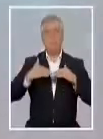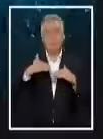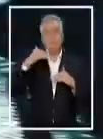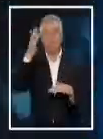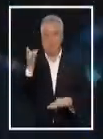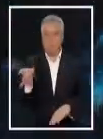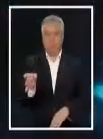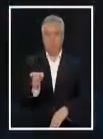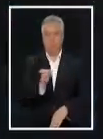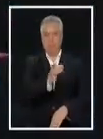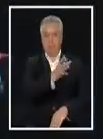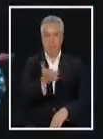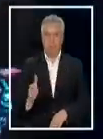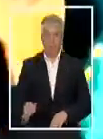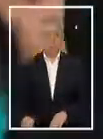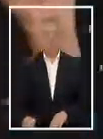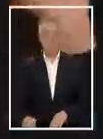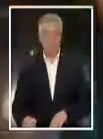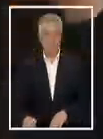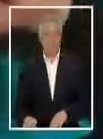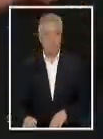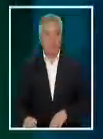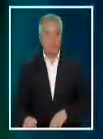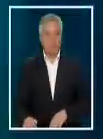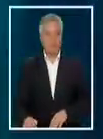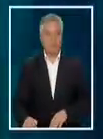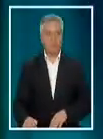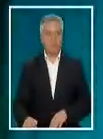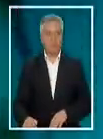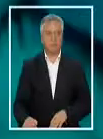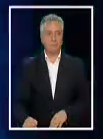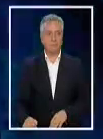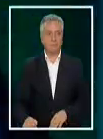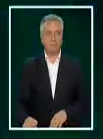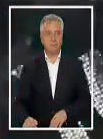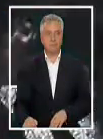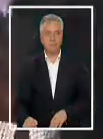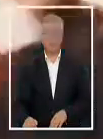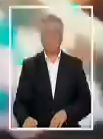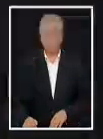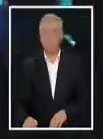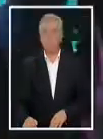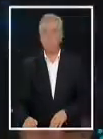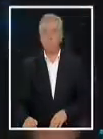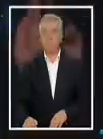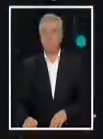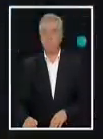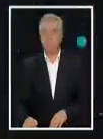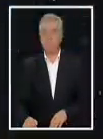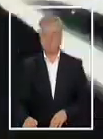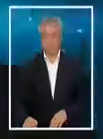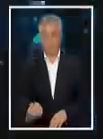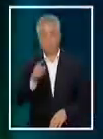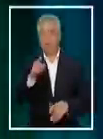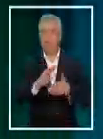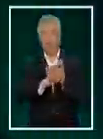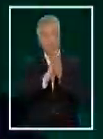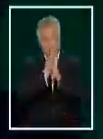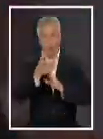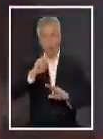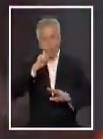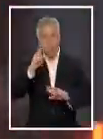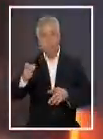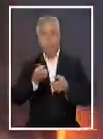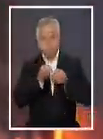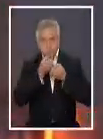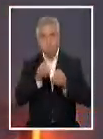de. Ando, ando, no estén probando suerte, porque camino con la muerte. Todo esto podría explicar el